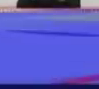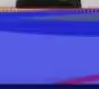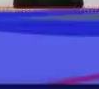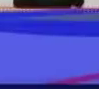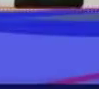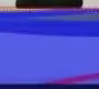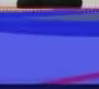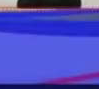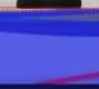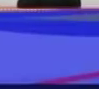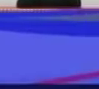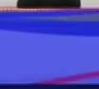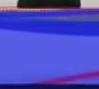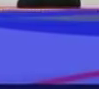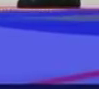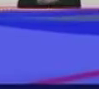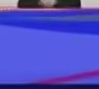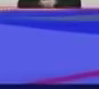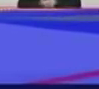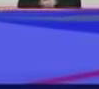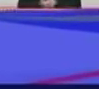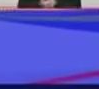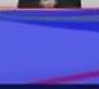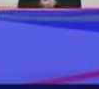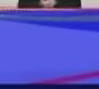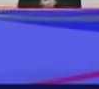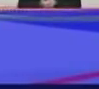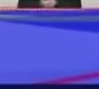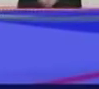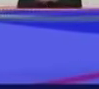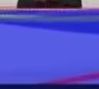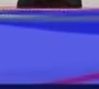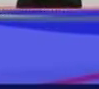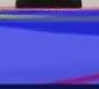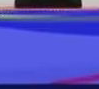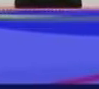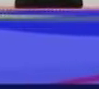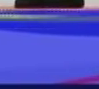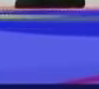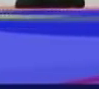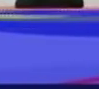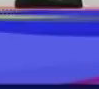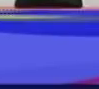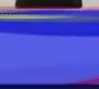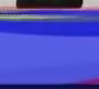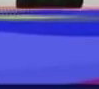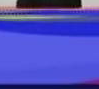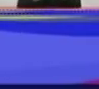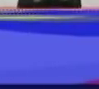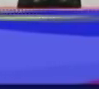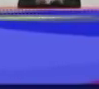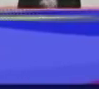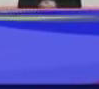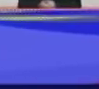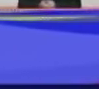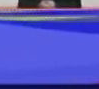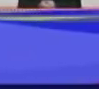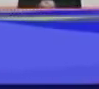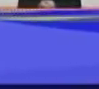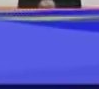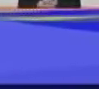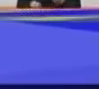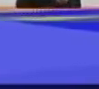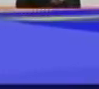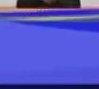vivienda de 62 m cu esta vivienda tiene un